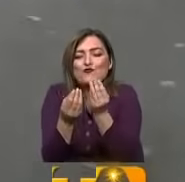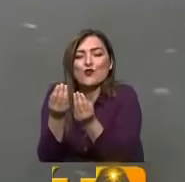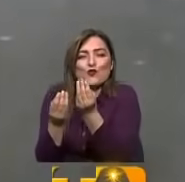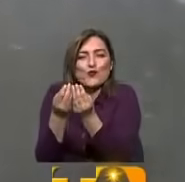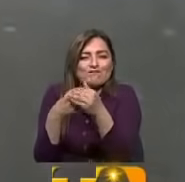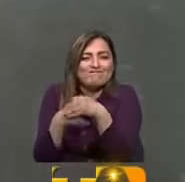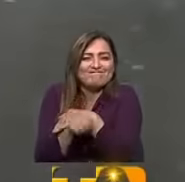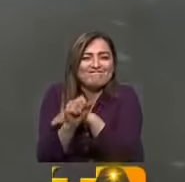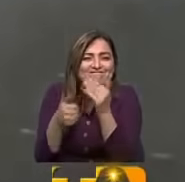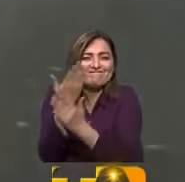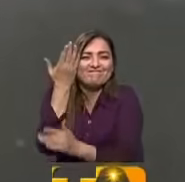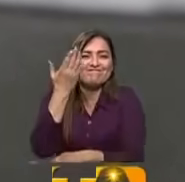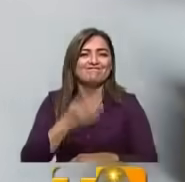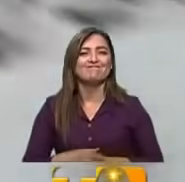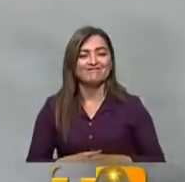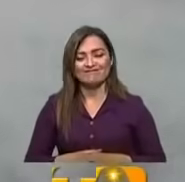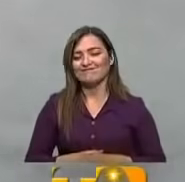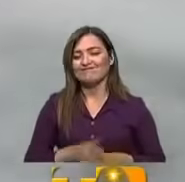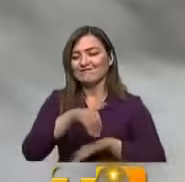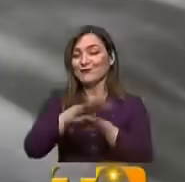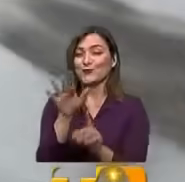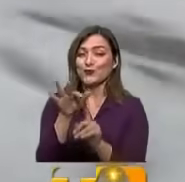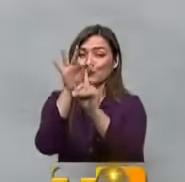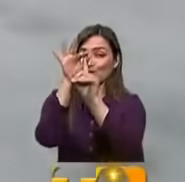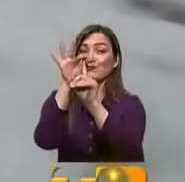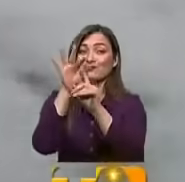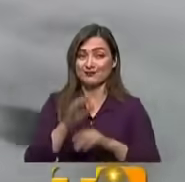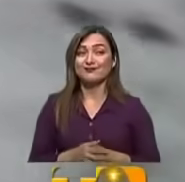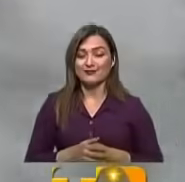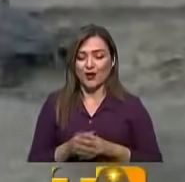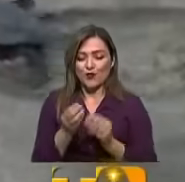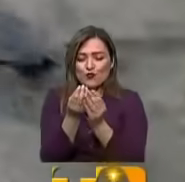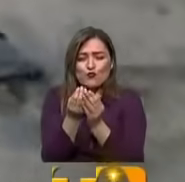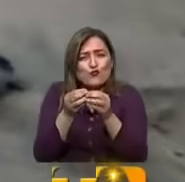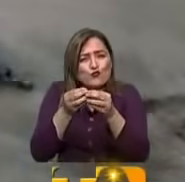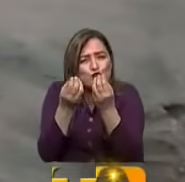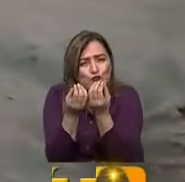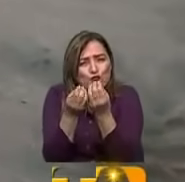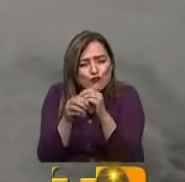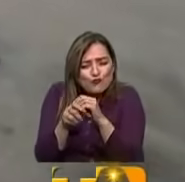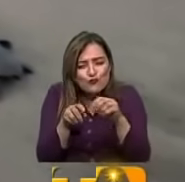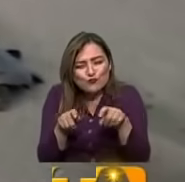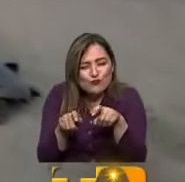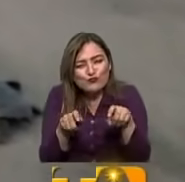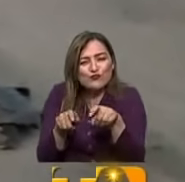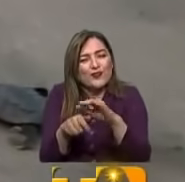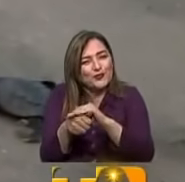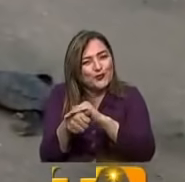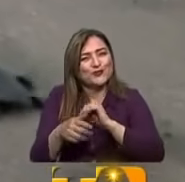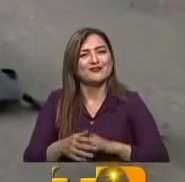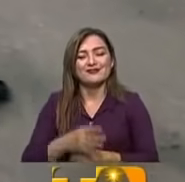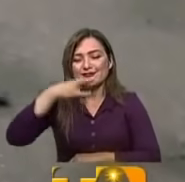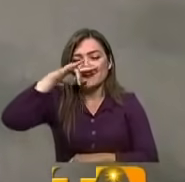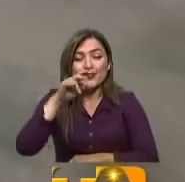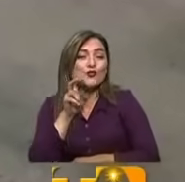marinas. Hoy es una tarde especial porque están eclosionando decenas de tortugas de la especie golfina. Los